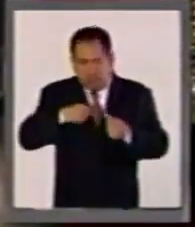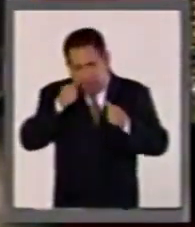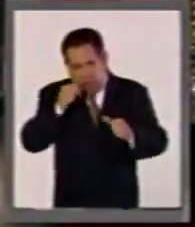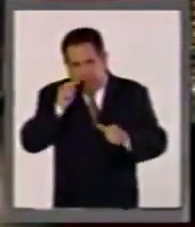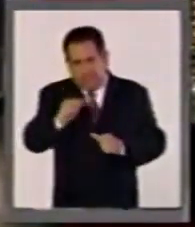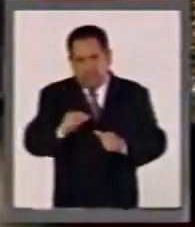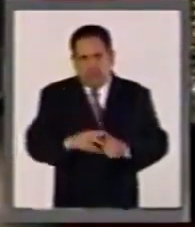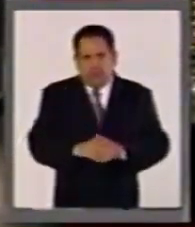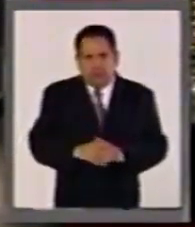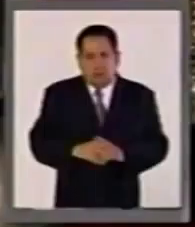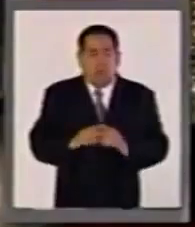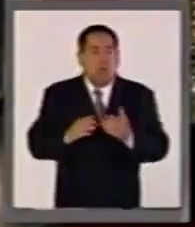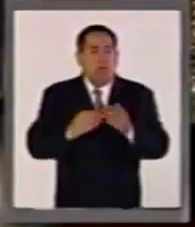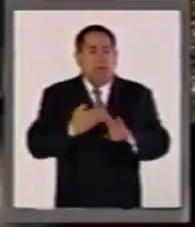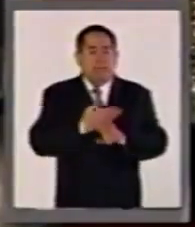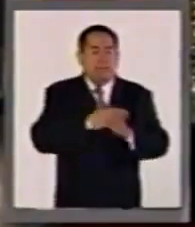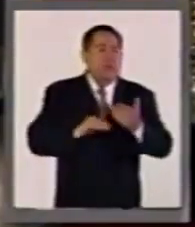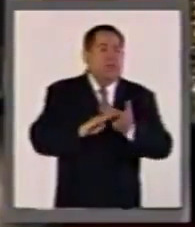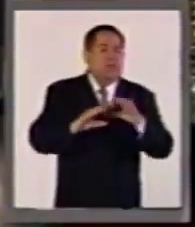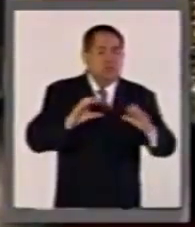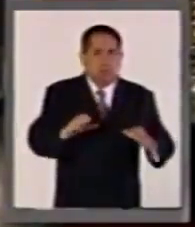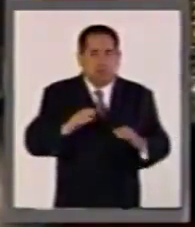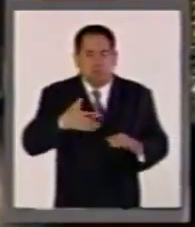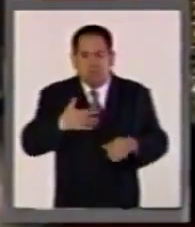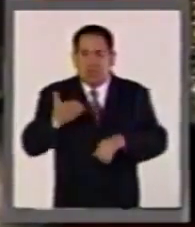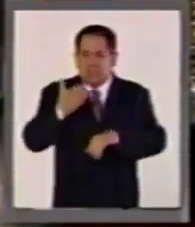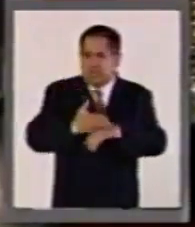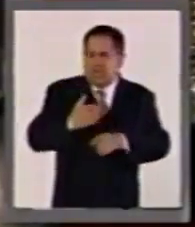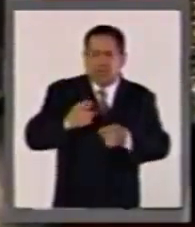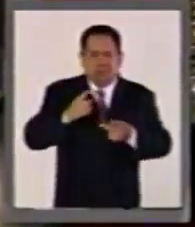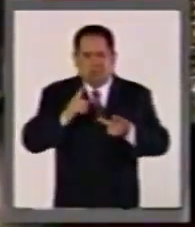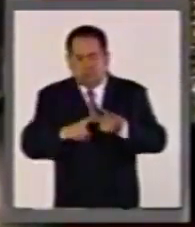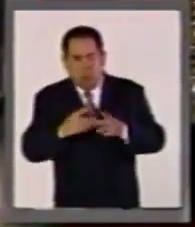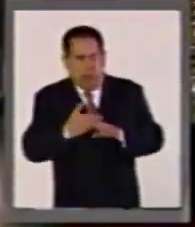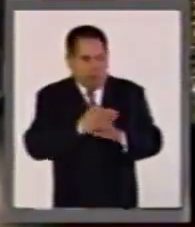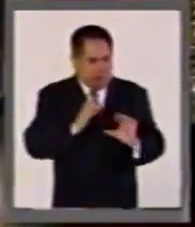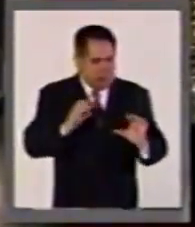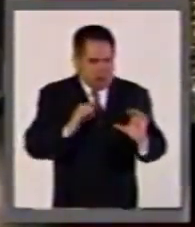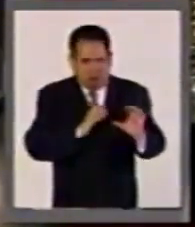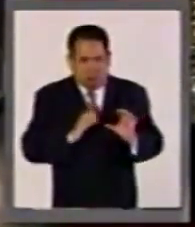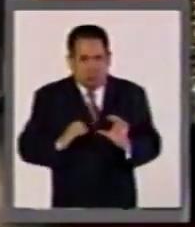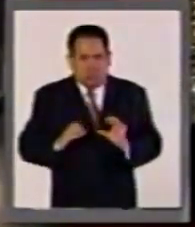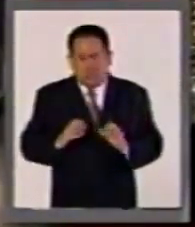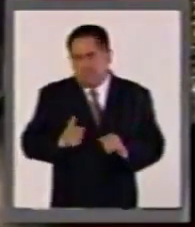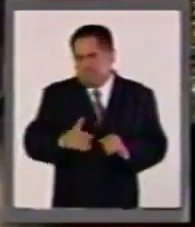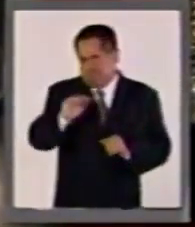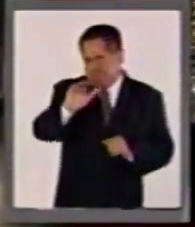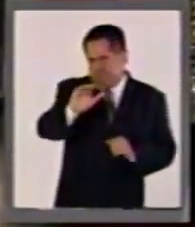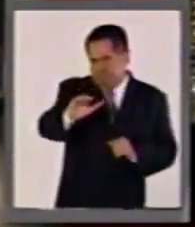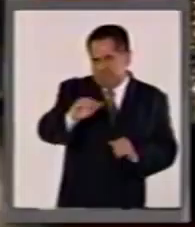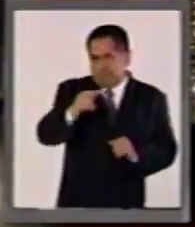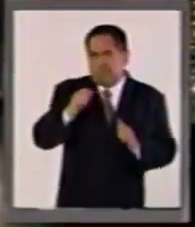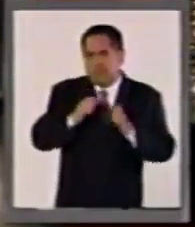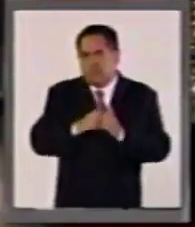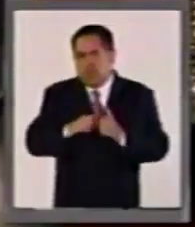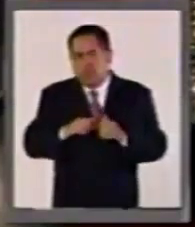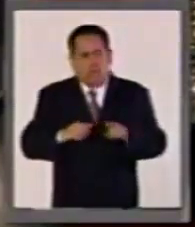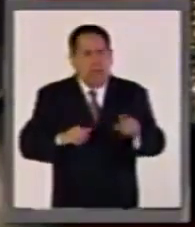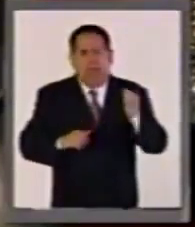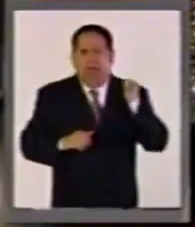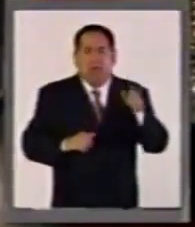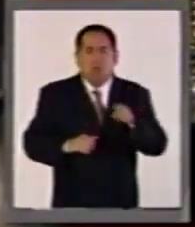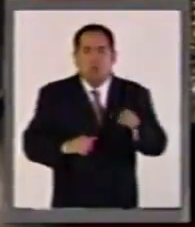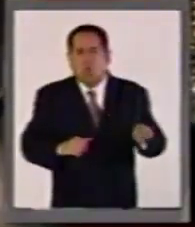ver: la prevención, la sanción, el castigo y pugnar claramente contra